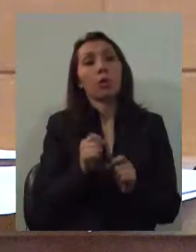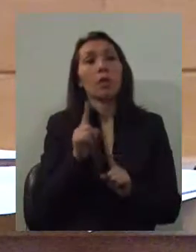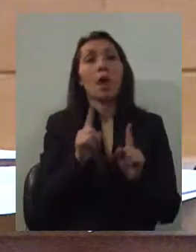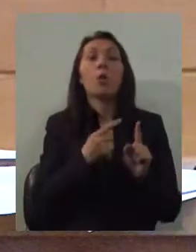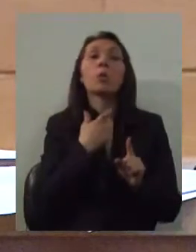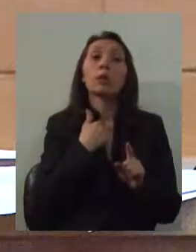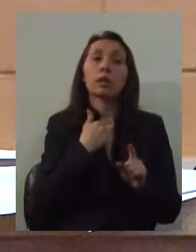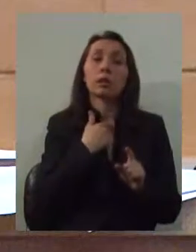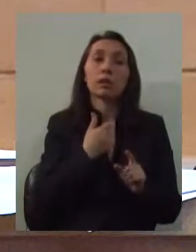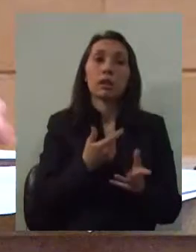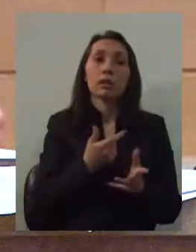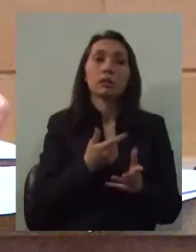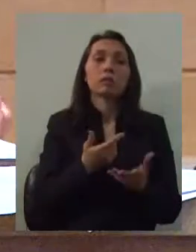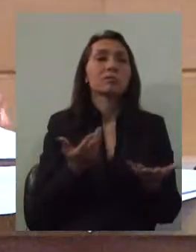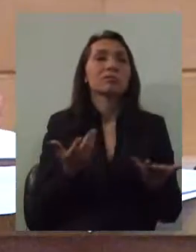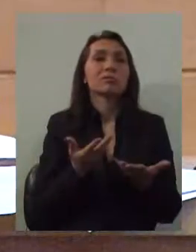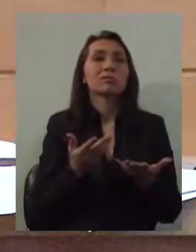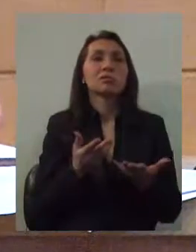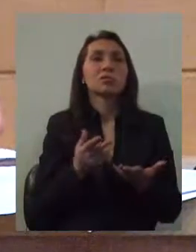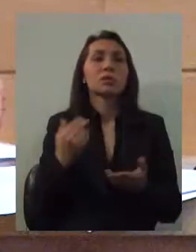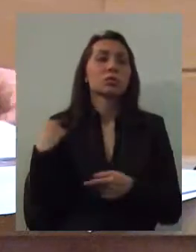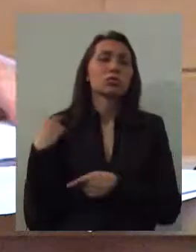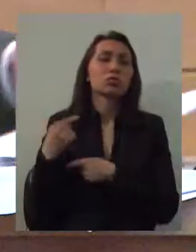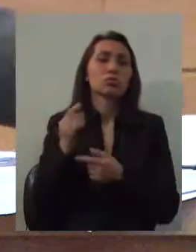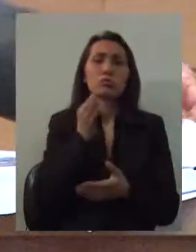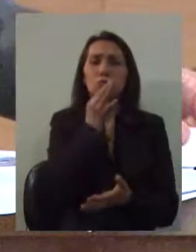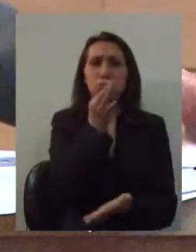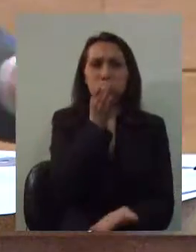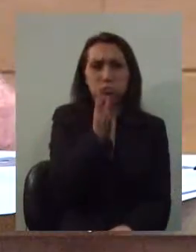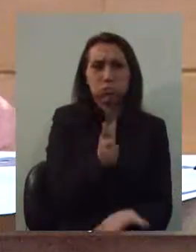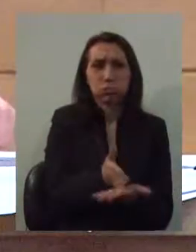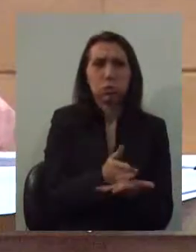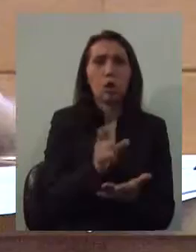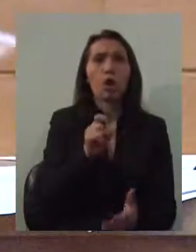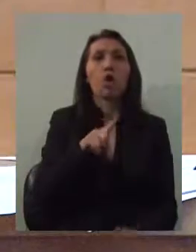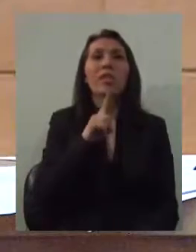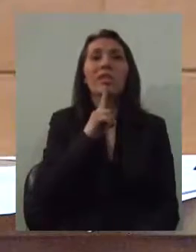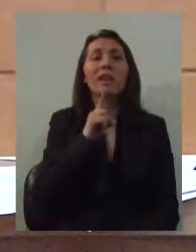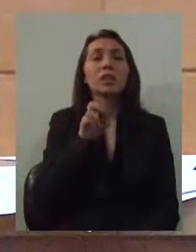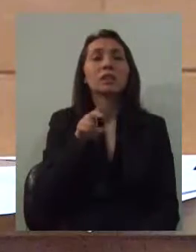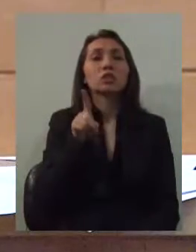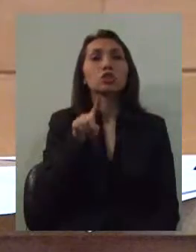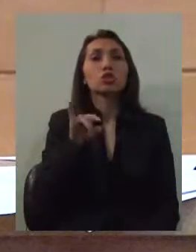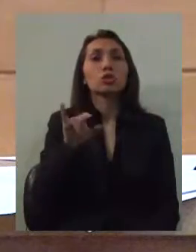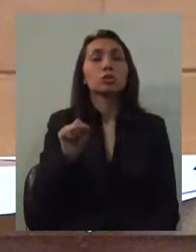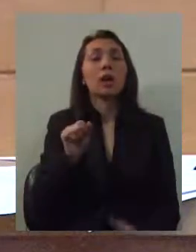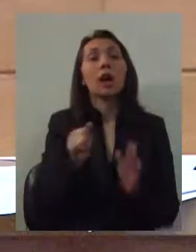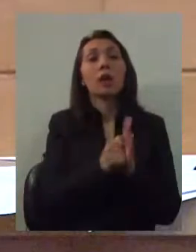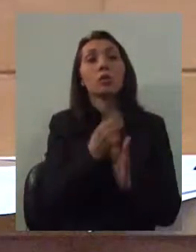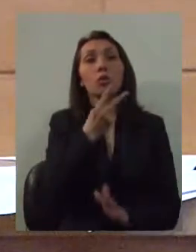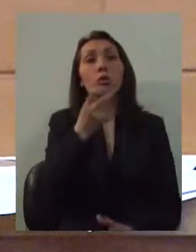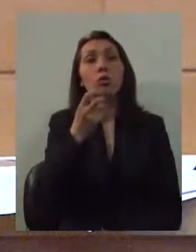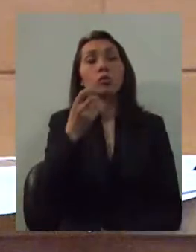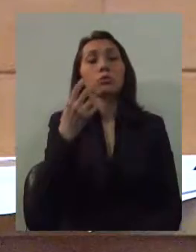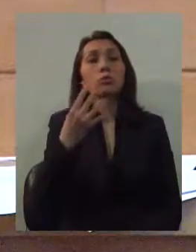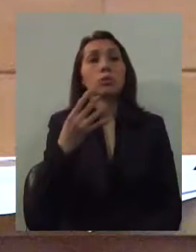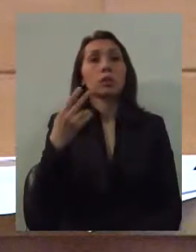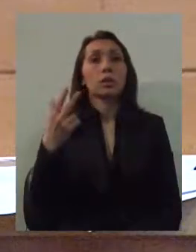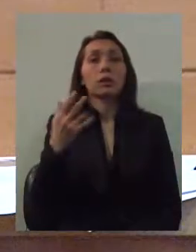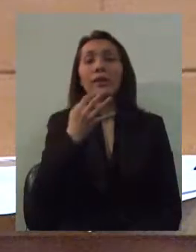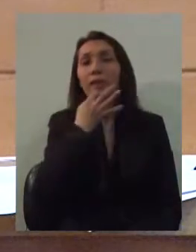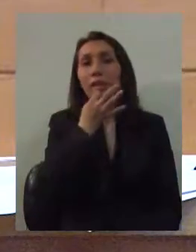interés. Tratándose de jurisdicción contenciosa, el artículo 248 dispone